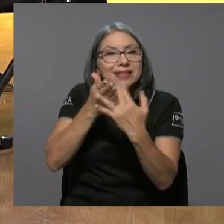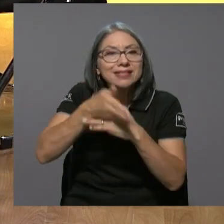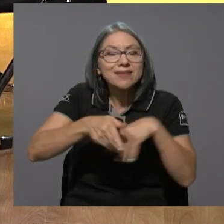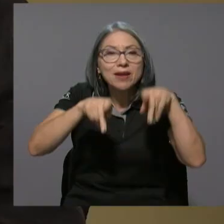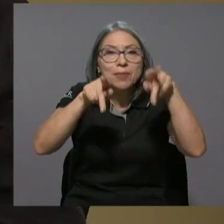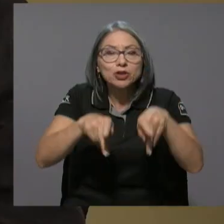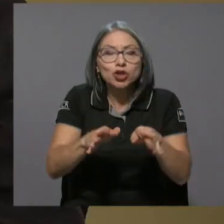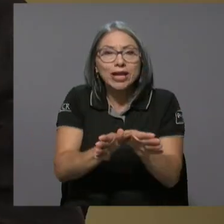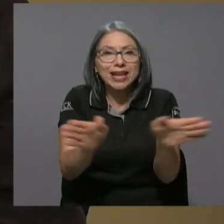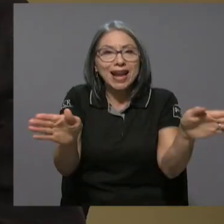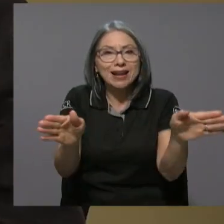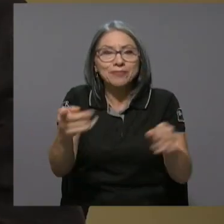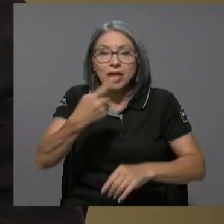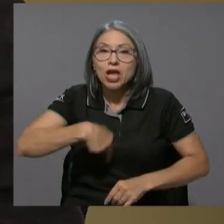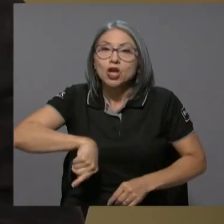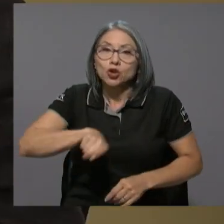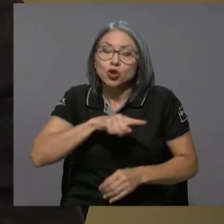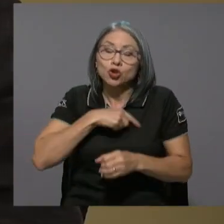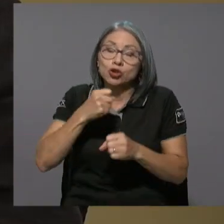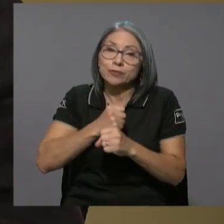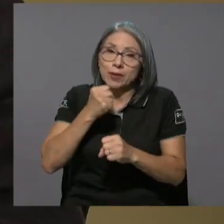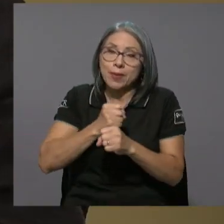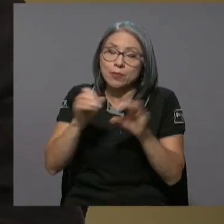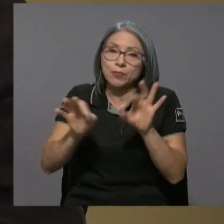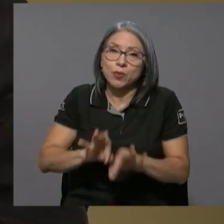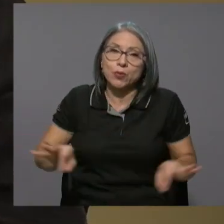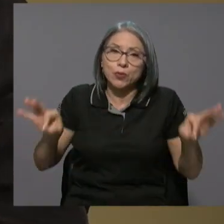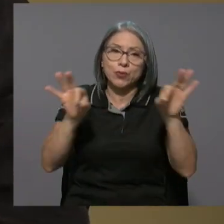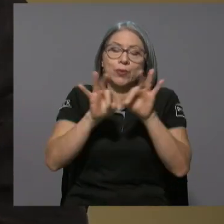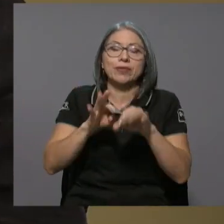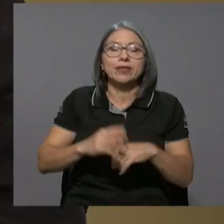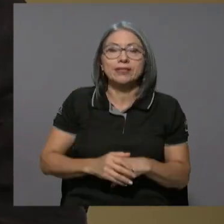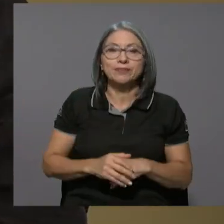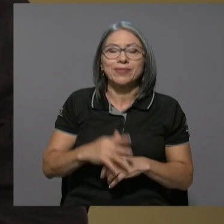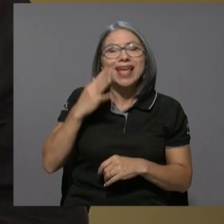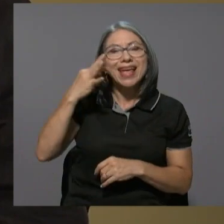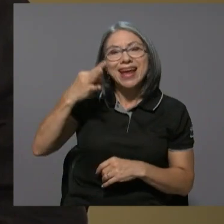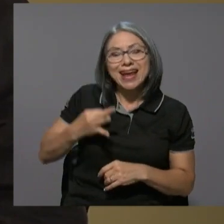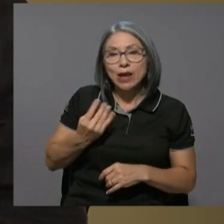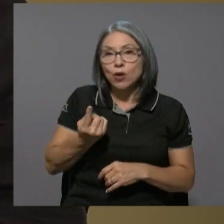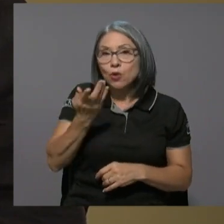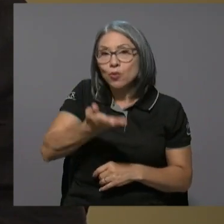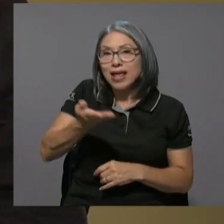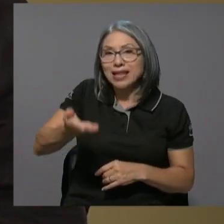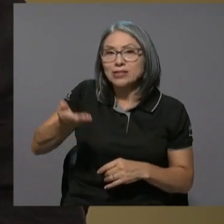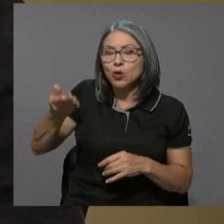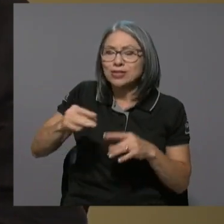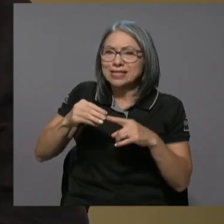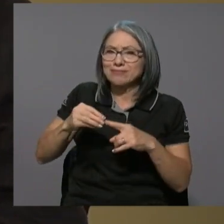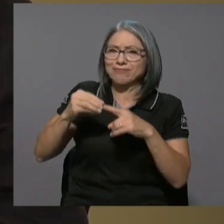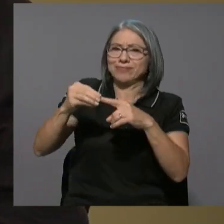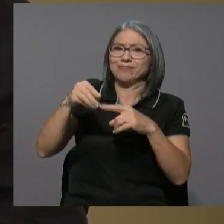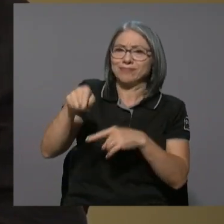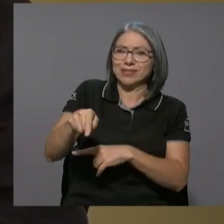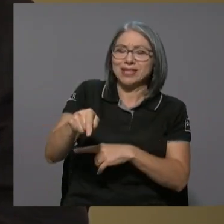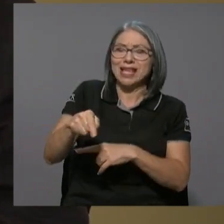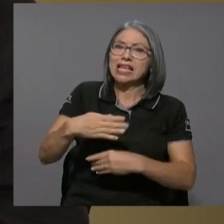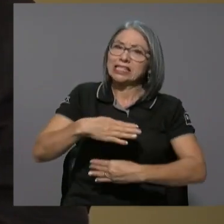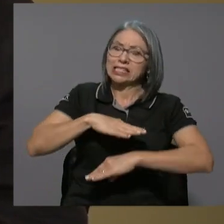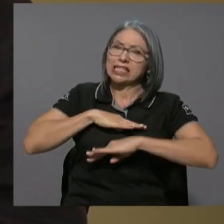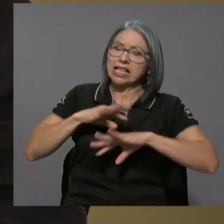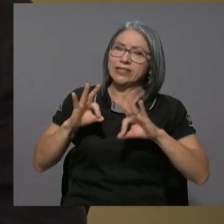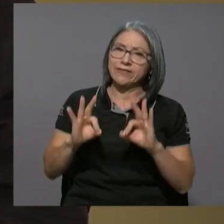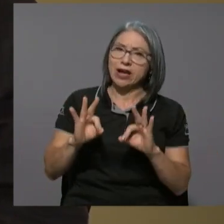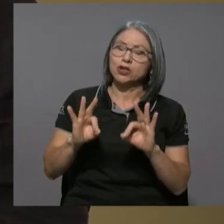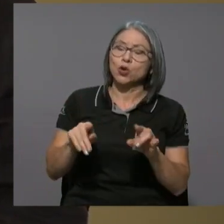sentido pues, hemos hecho algunas contribuciones importantes. Creo que una de las cosas relevantes y satisfactorias